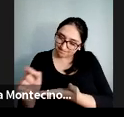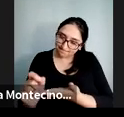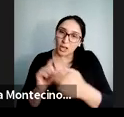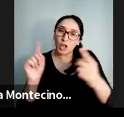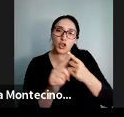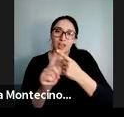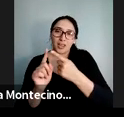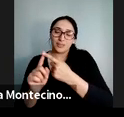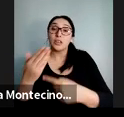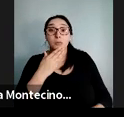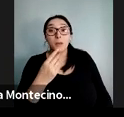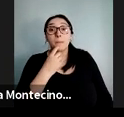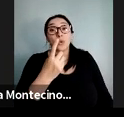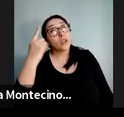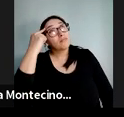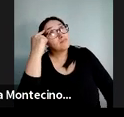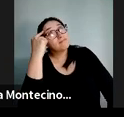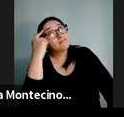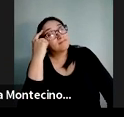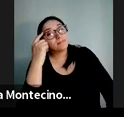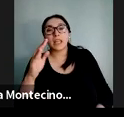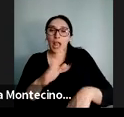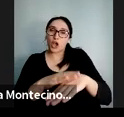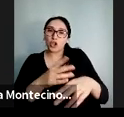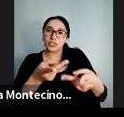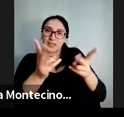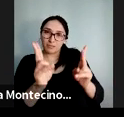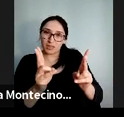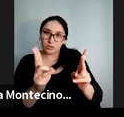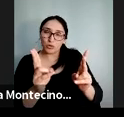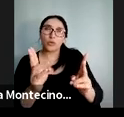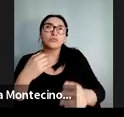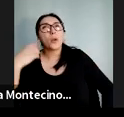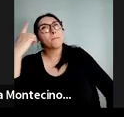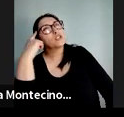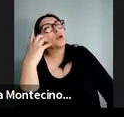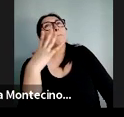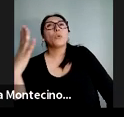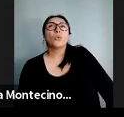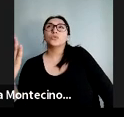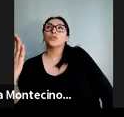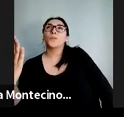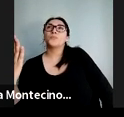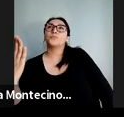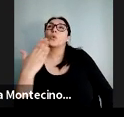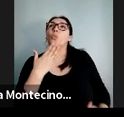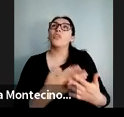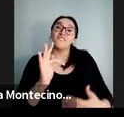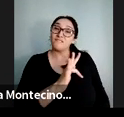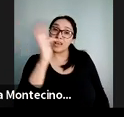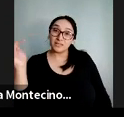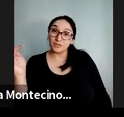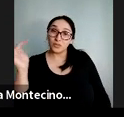También preguntémonos siempre sobre el consentimiento. Lo pienso mucho, sobre todo con Facebook. No sé